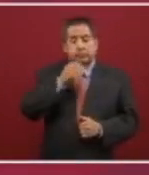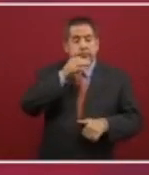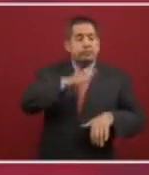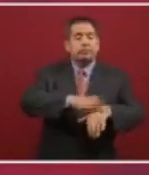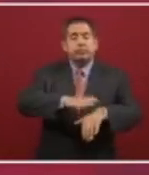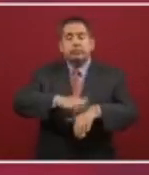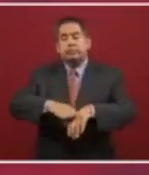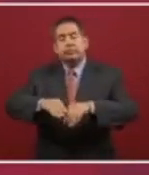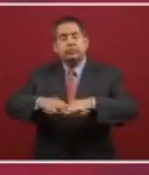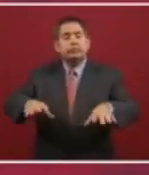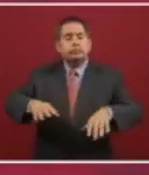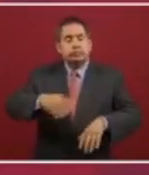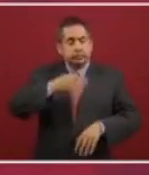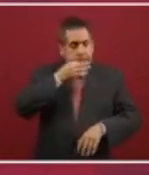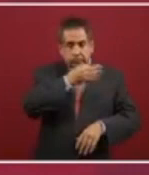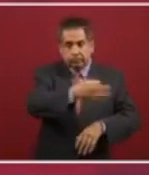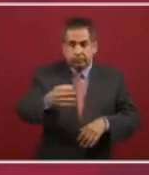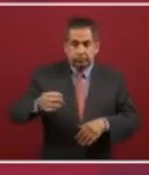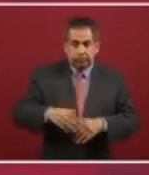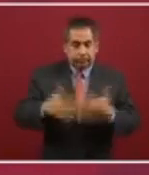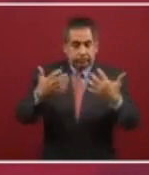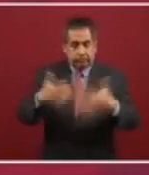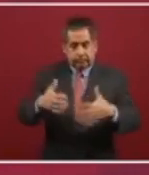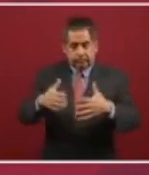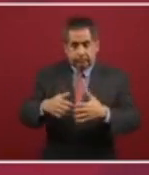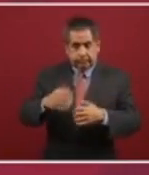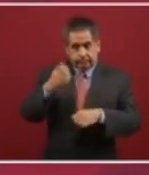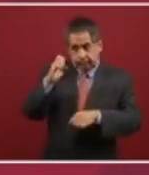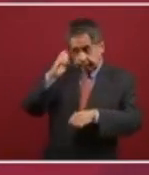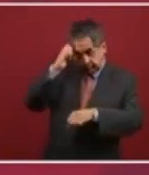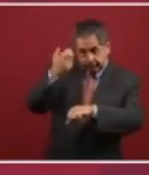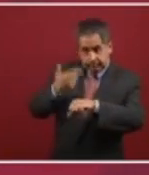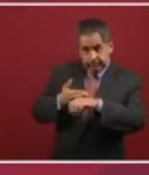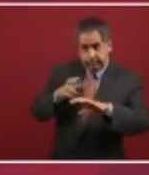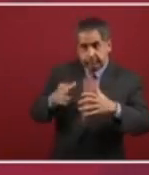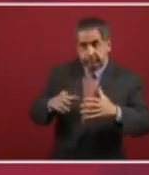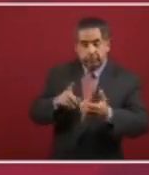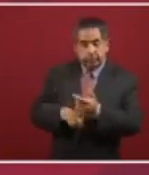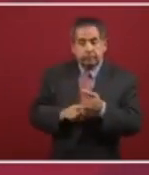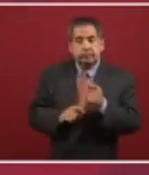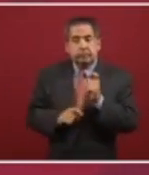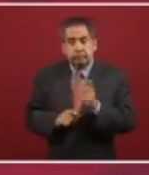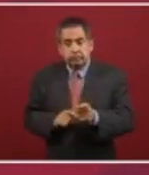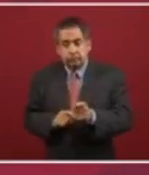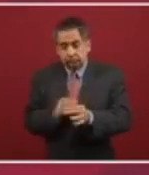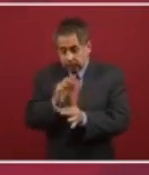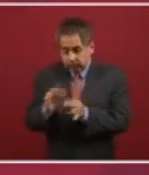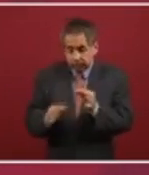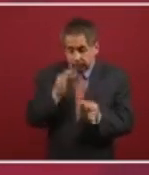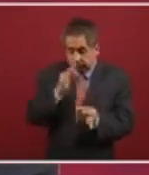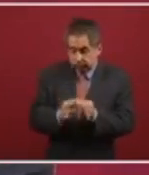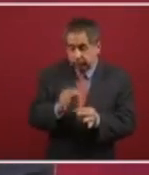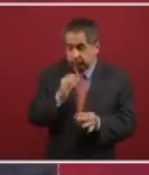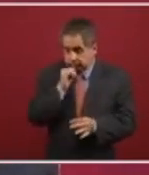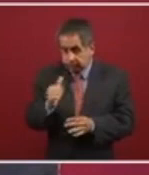decir que la empresa extranjera que incumpla un contrato